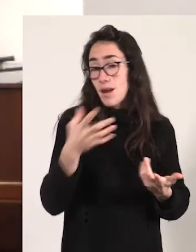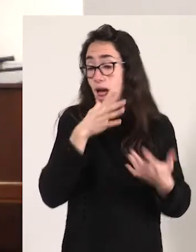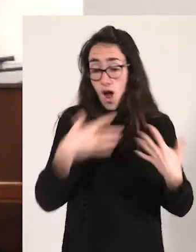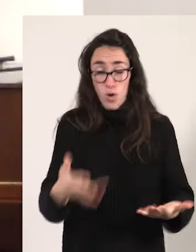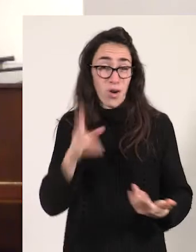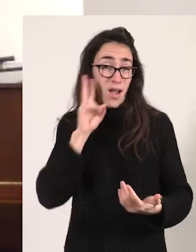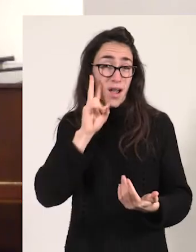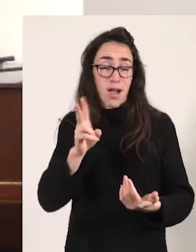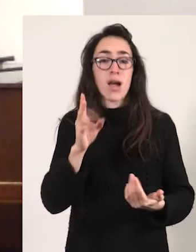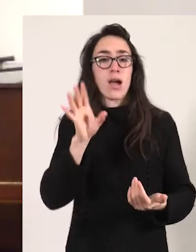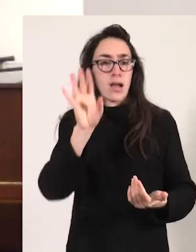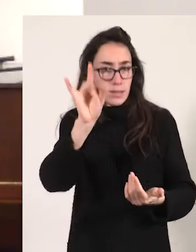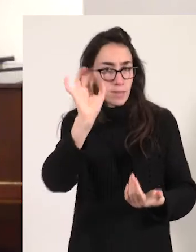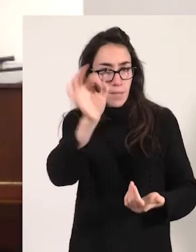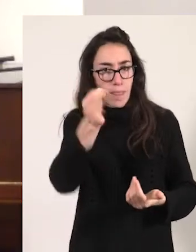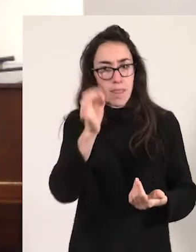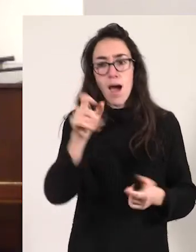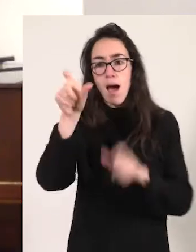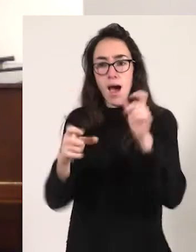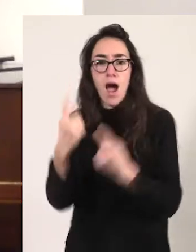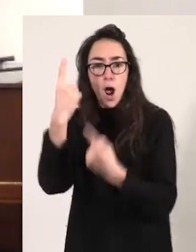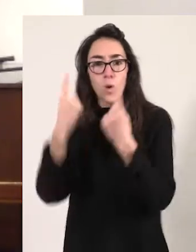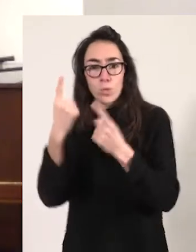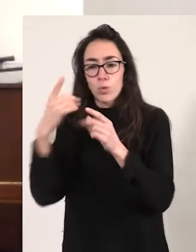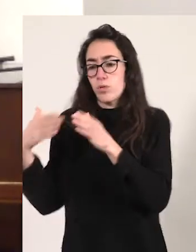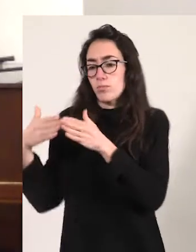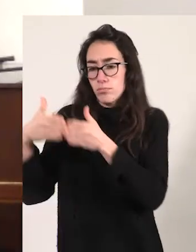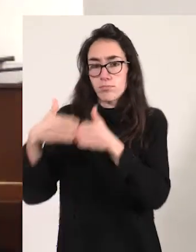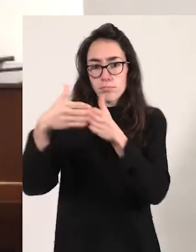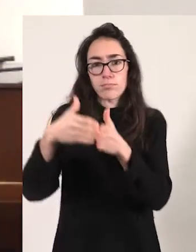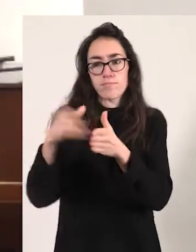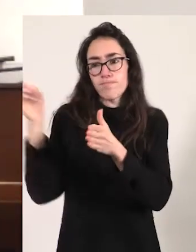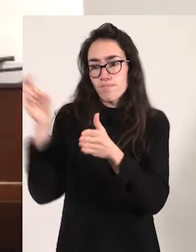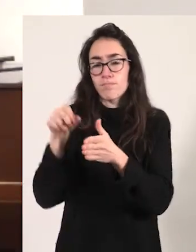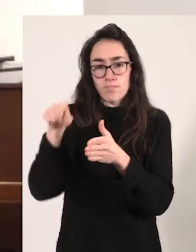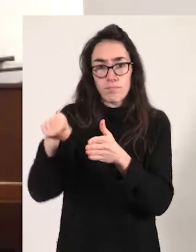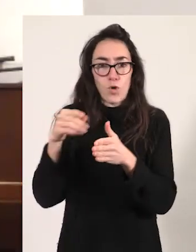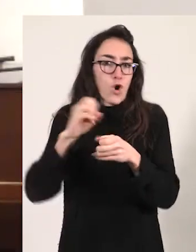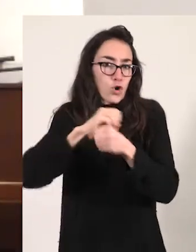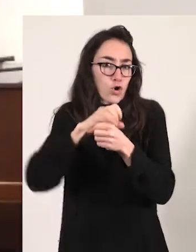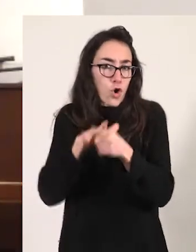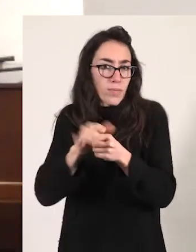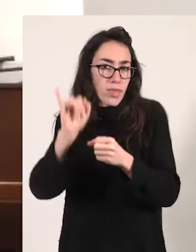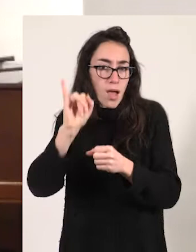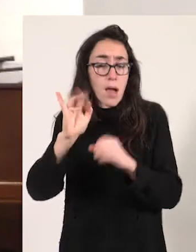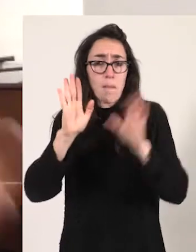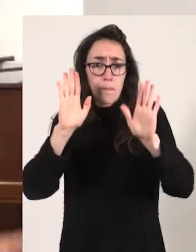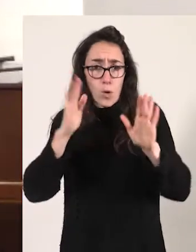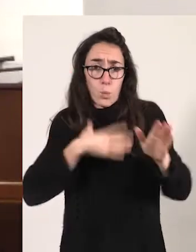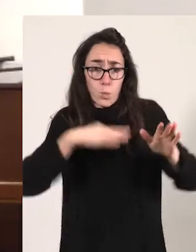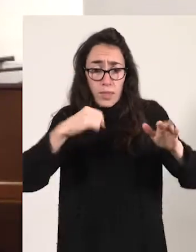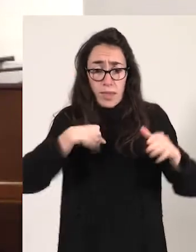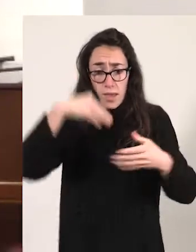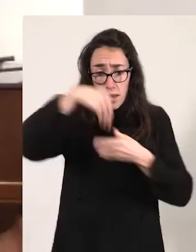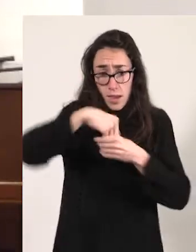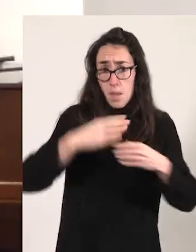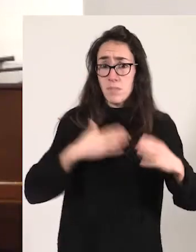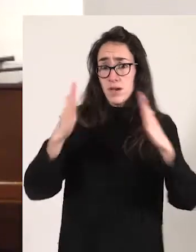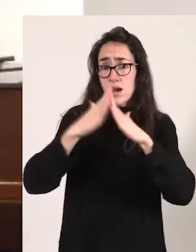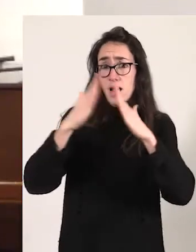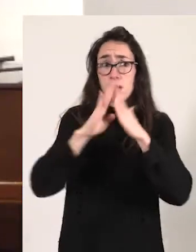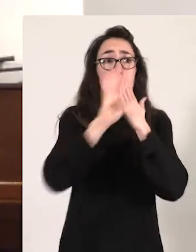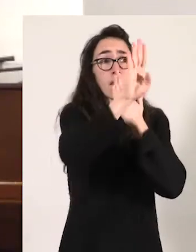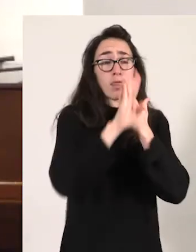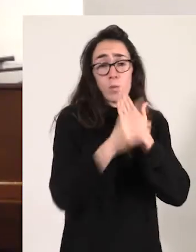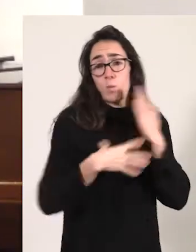viendo ahora mismo, que gente que viene en patera, que tiene COVID, pero es que seguramente en mi portal hay más personas